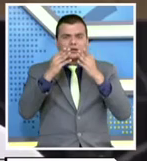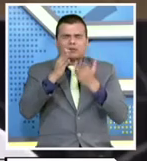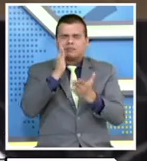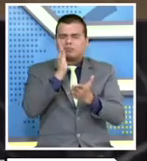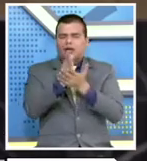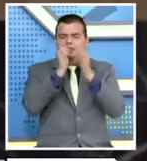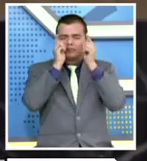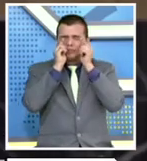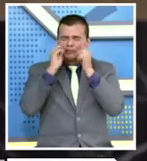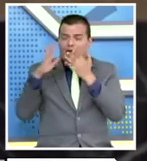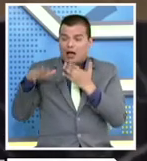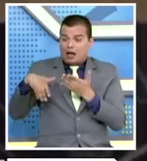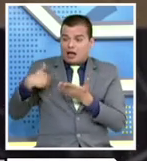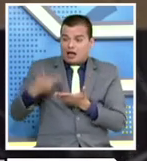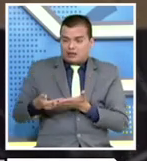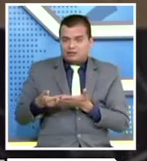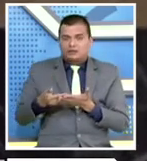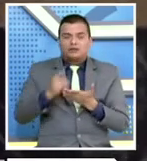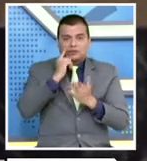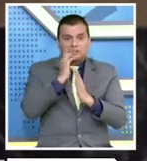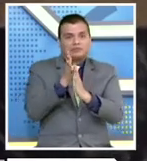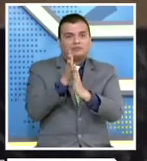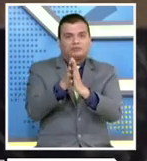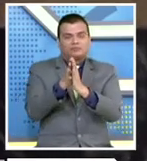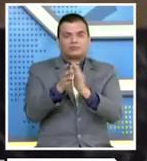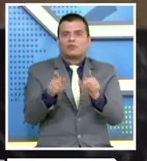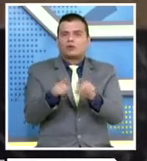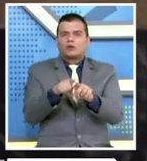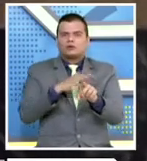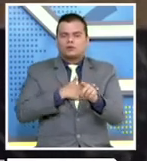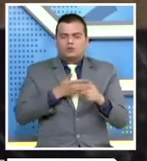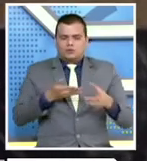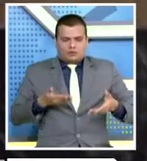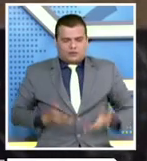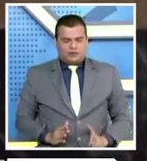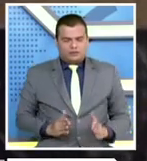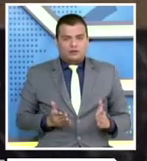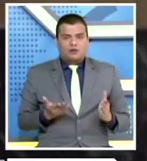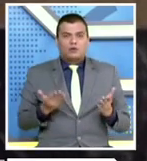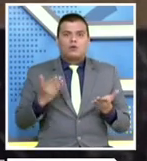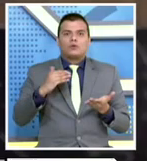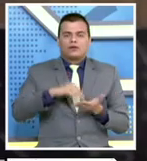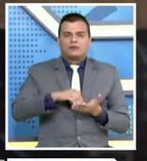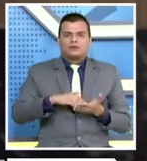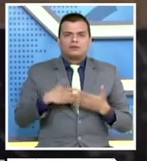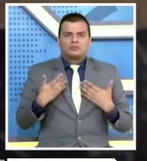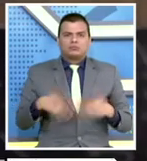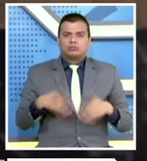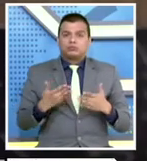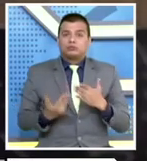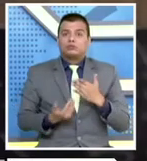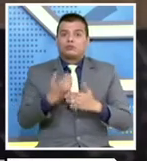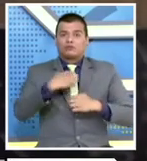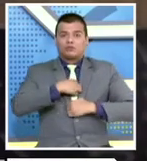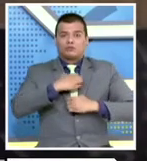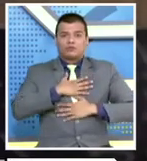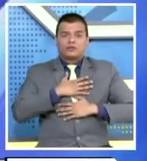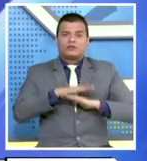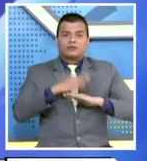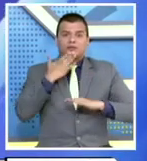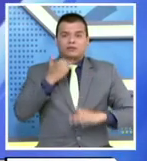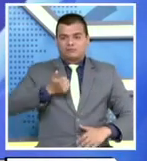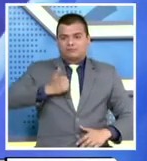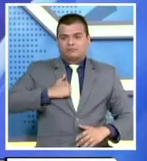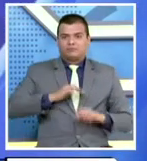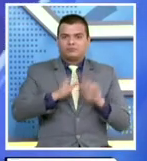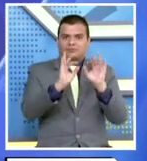inducido, pues él lo primero que cuenta que es un renacer para él, que es una oportunidad que Dios le ha dado y que no quiere desaprovechar.